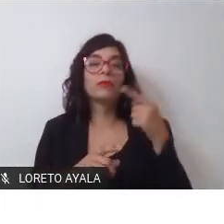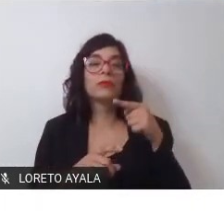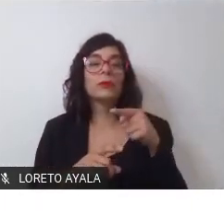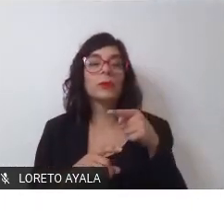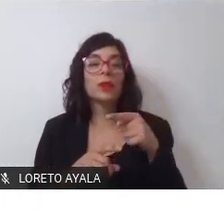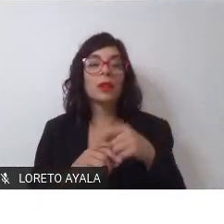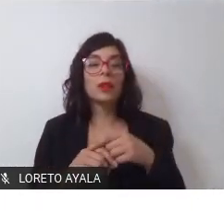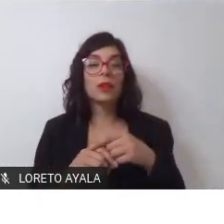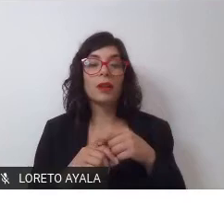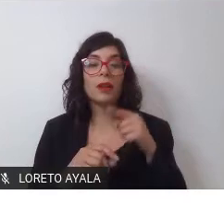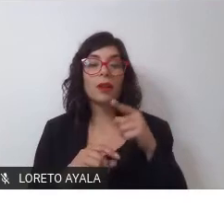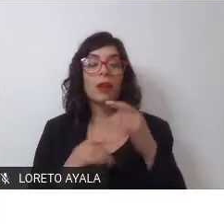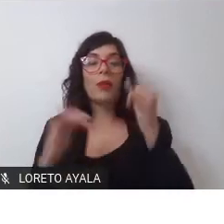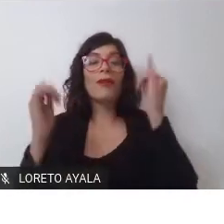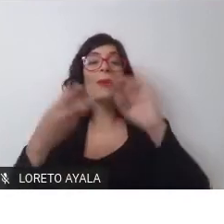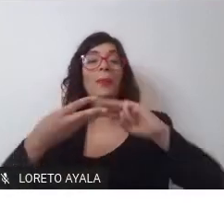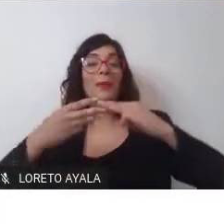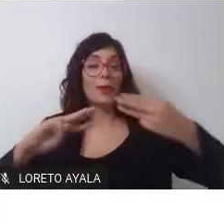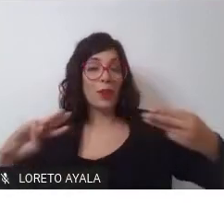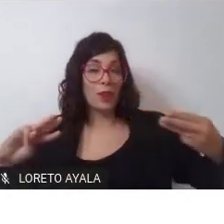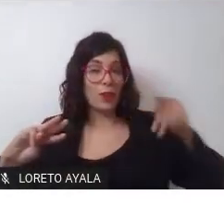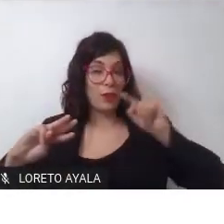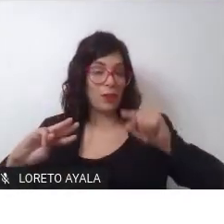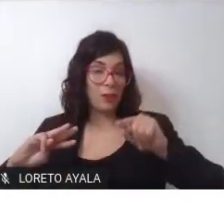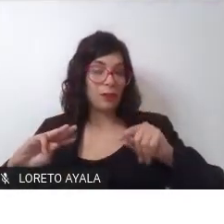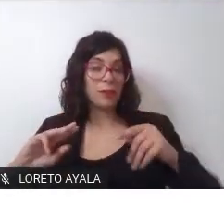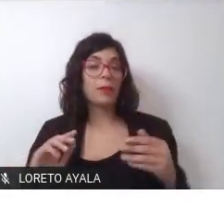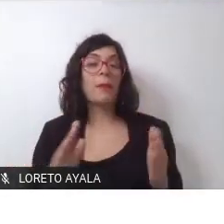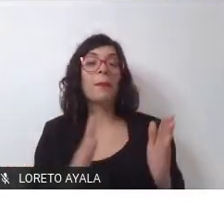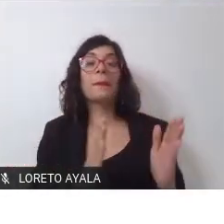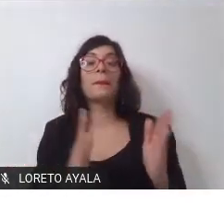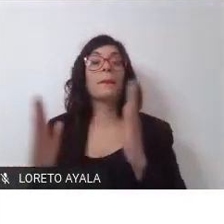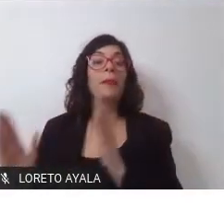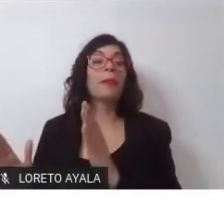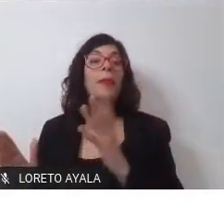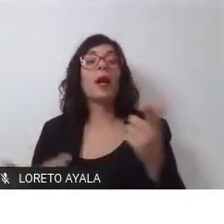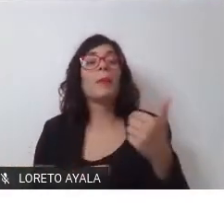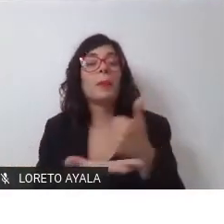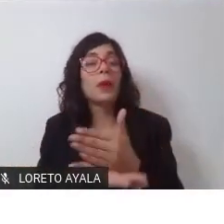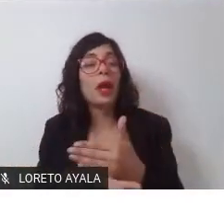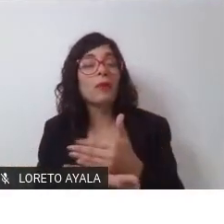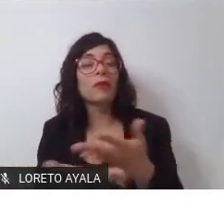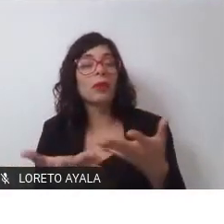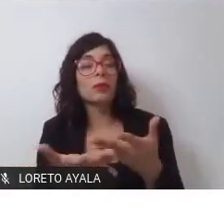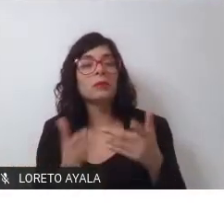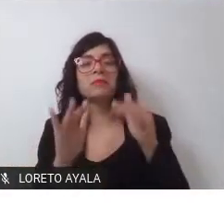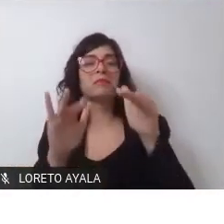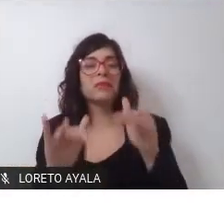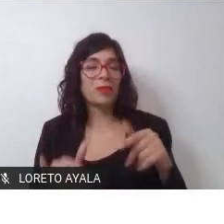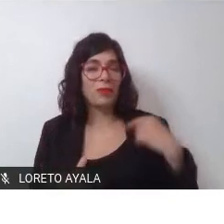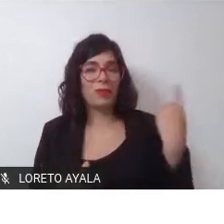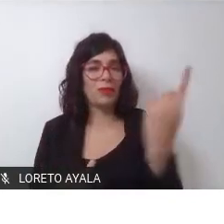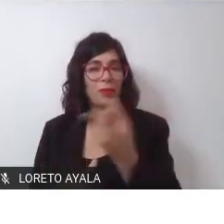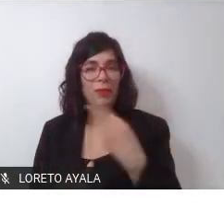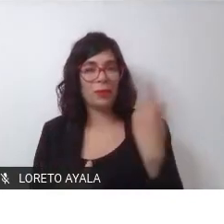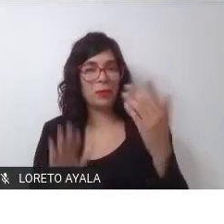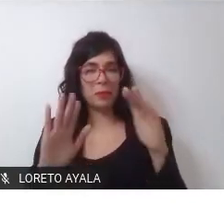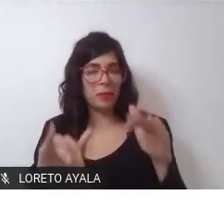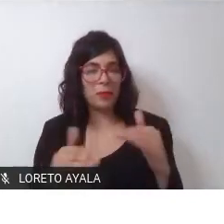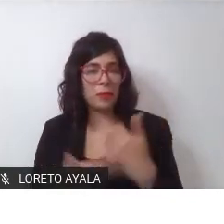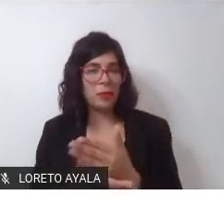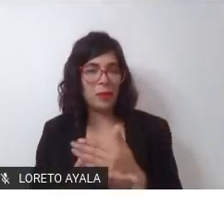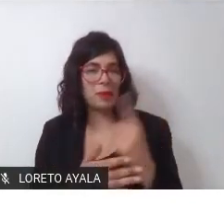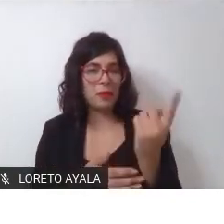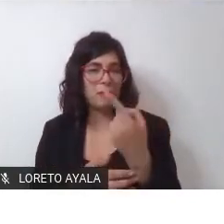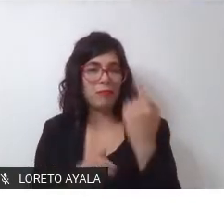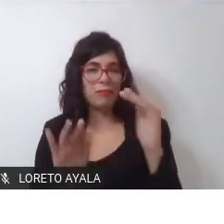digamos, la forma metodológica. La forma de planificación es la misma que usamos todos. Lo único que hoy día yo